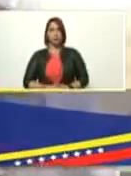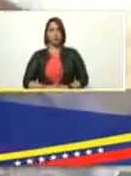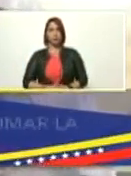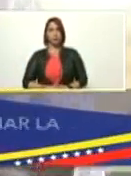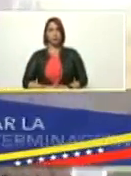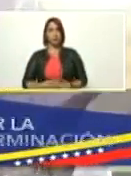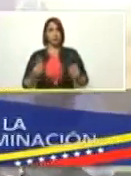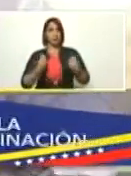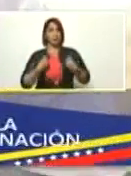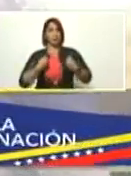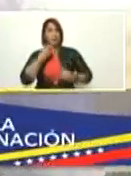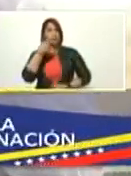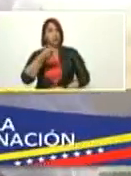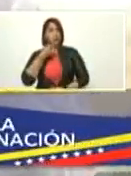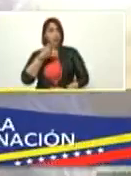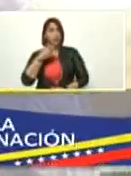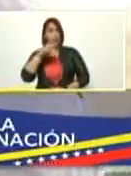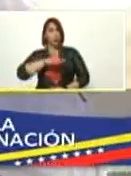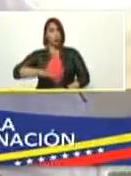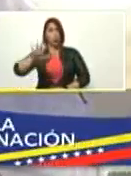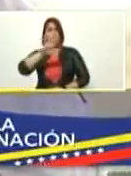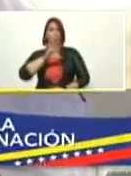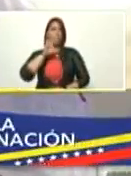en la vida política de la nación,